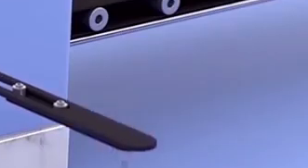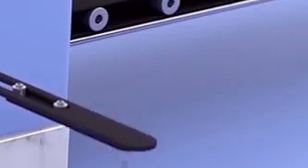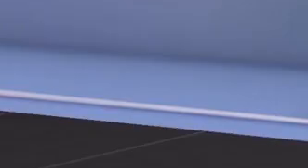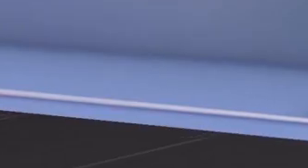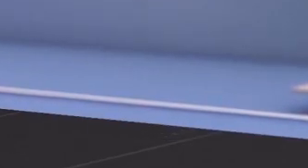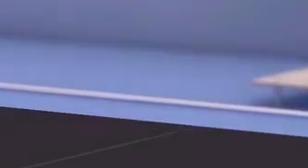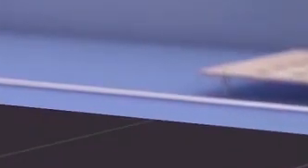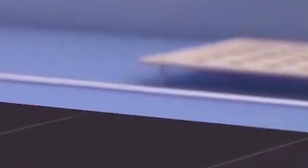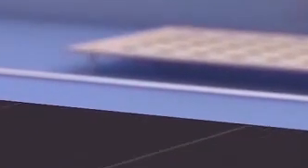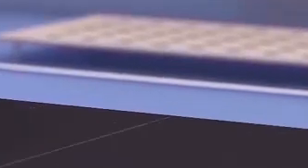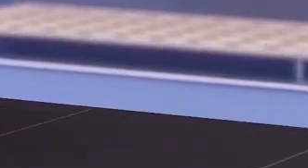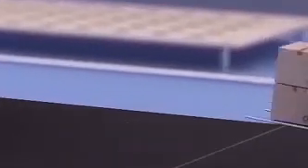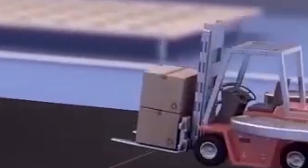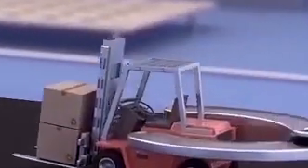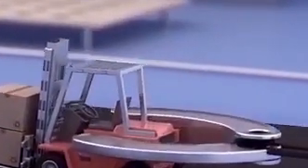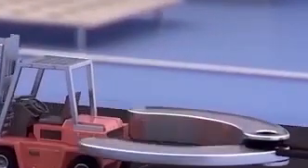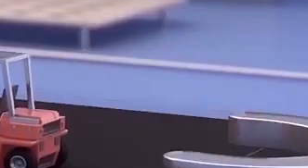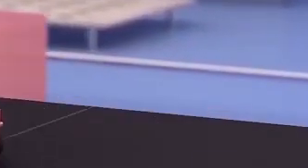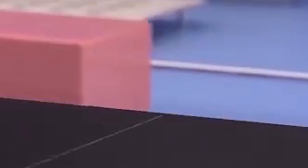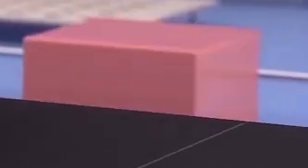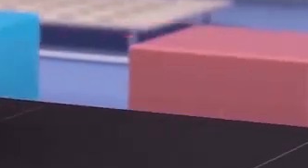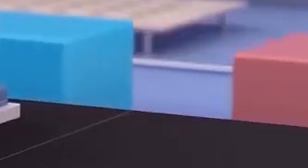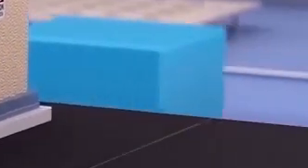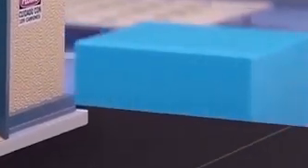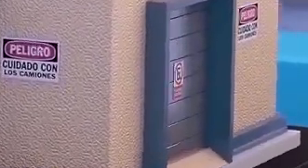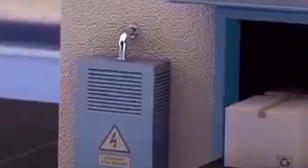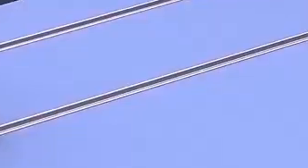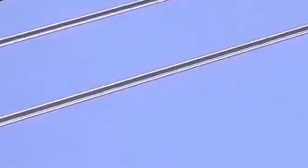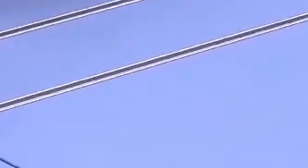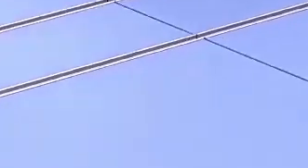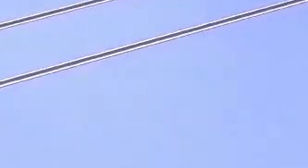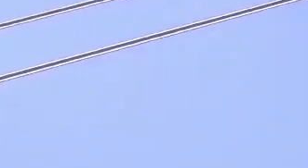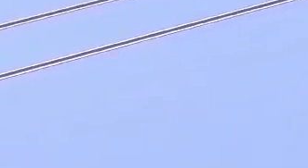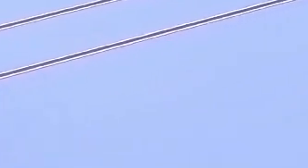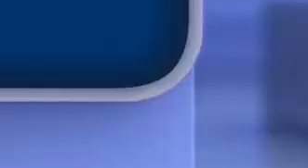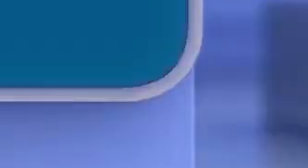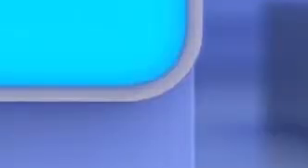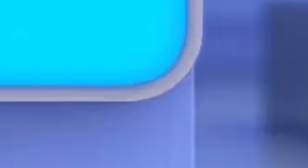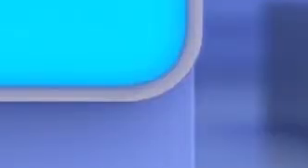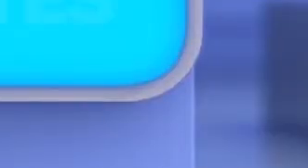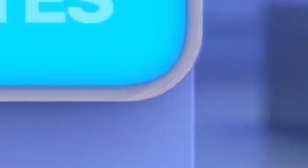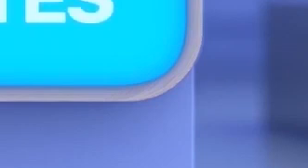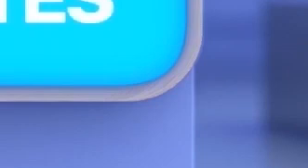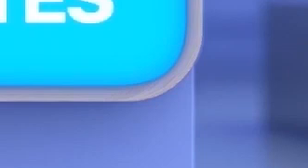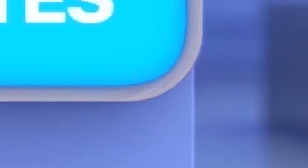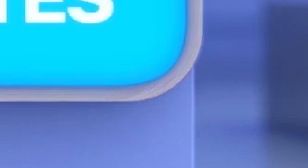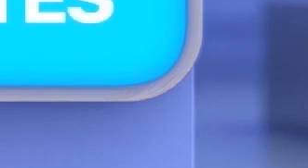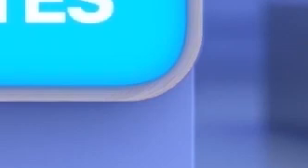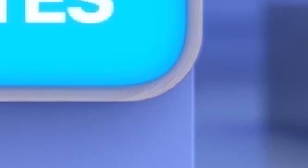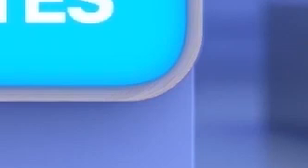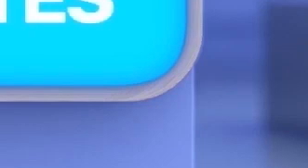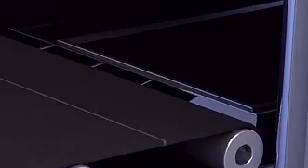Banco Credicop. Para que puedas desarrollar tu empresa con las condiciones